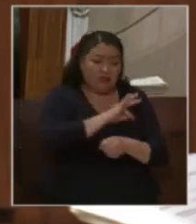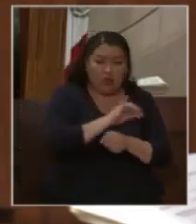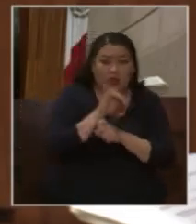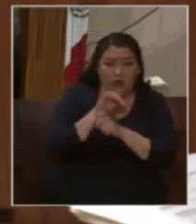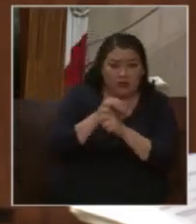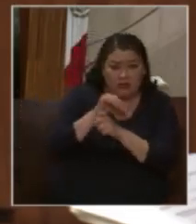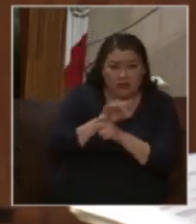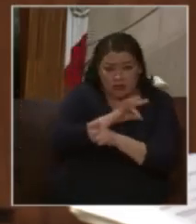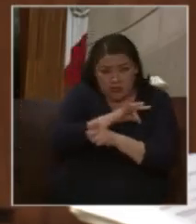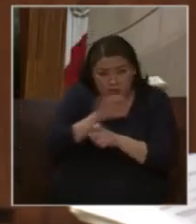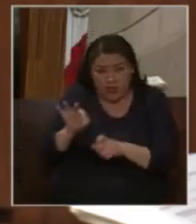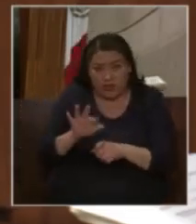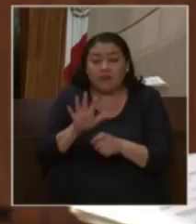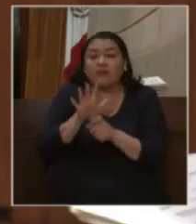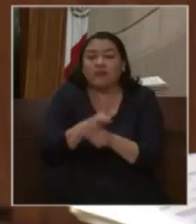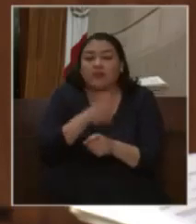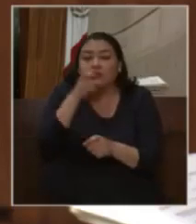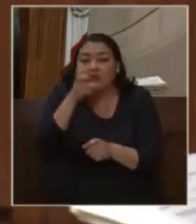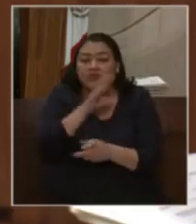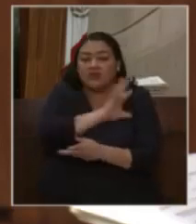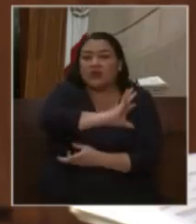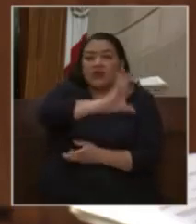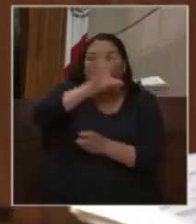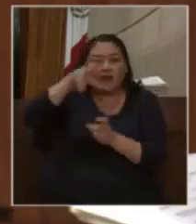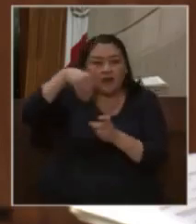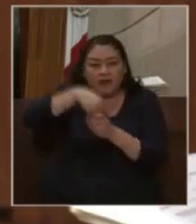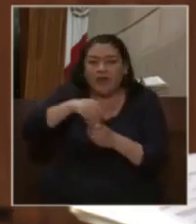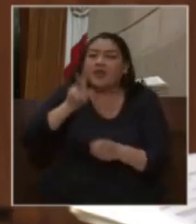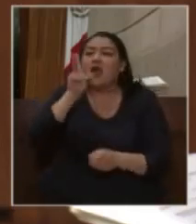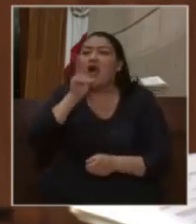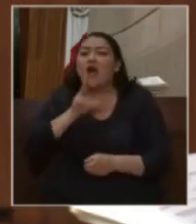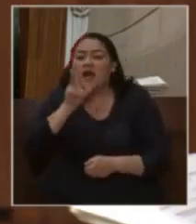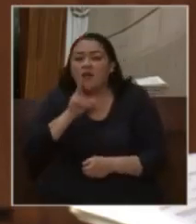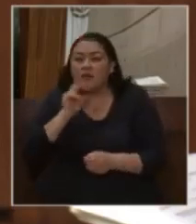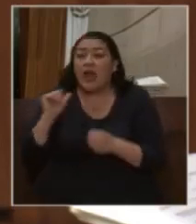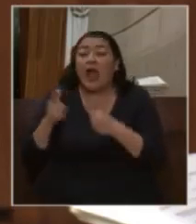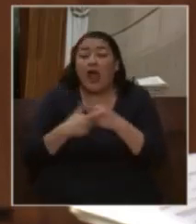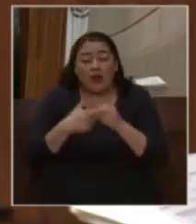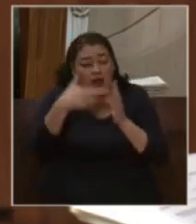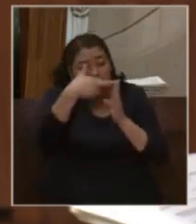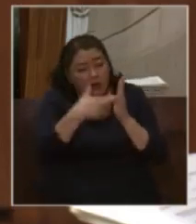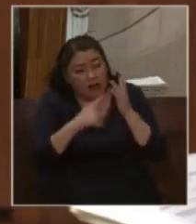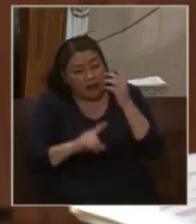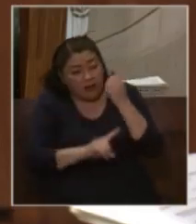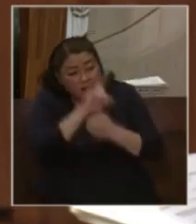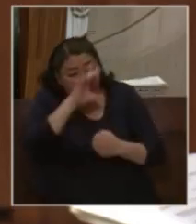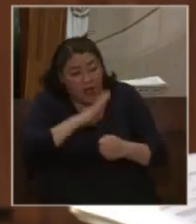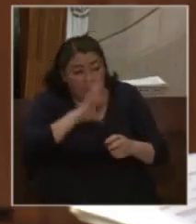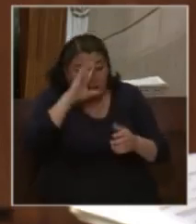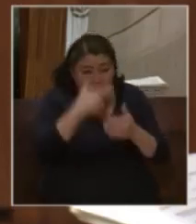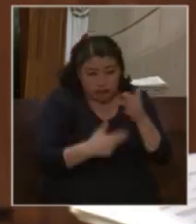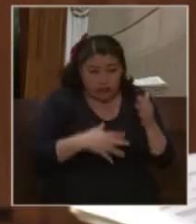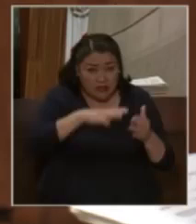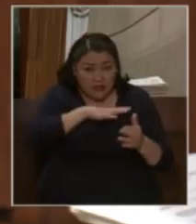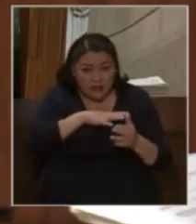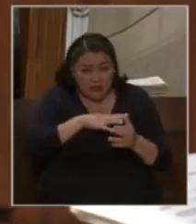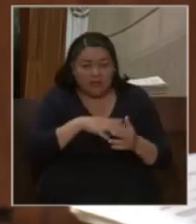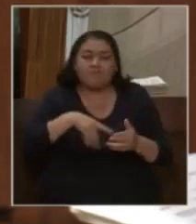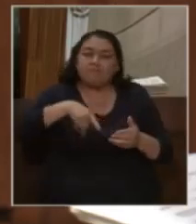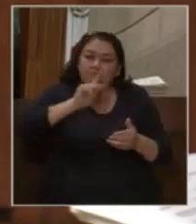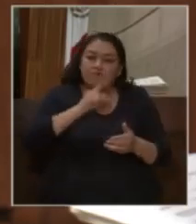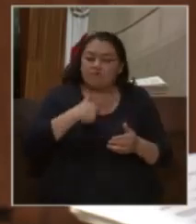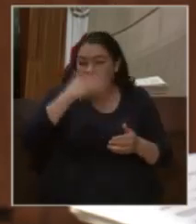se puede analizar de manera integral el cumplimiento o vulneración de alguna disposición en materia de fiscalización. Sin embargo,